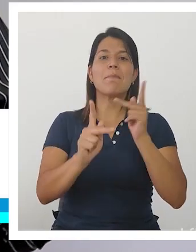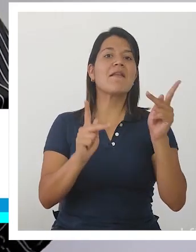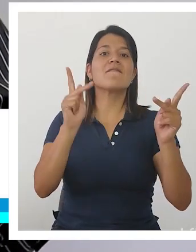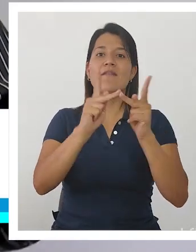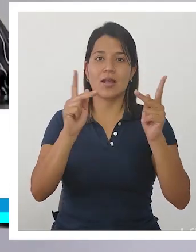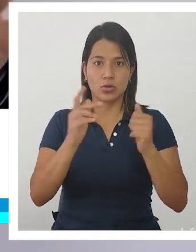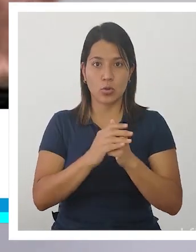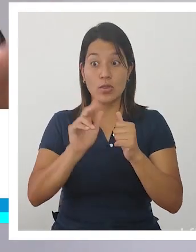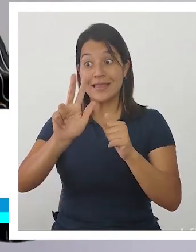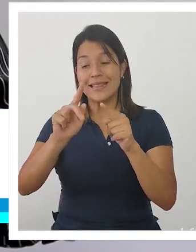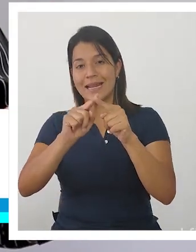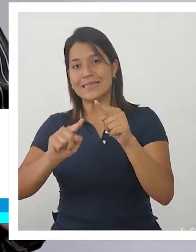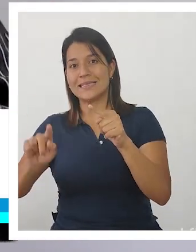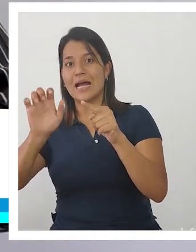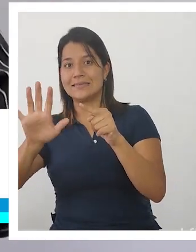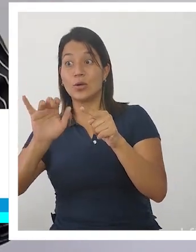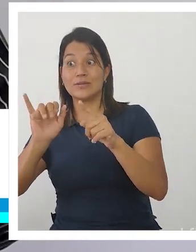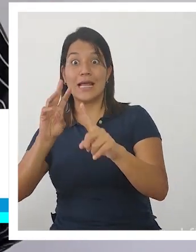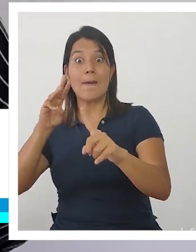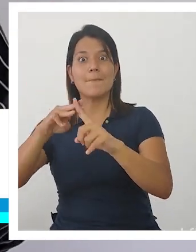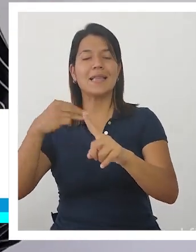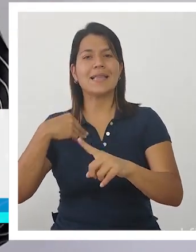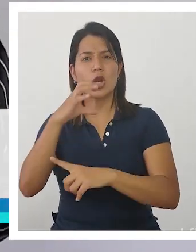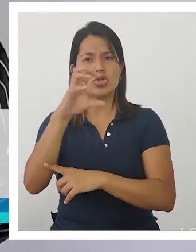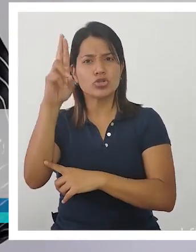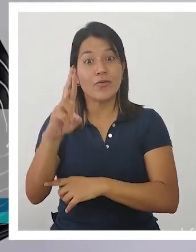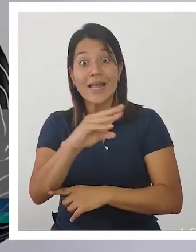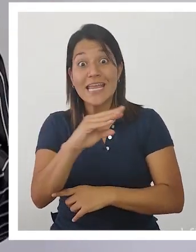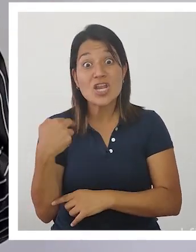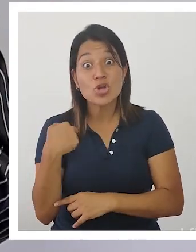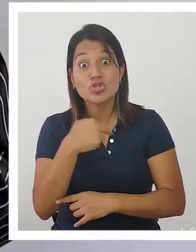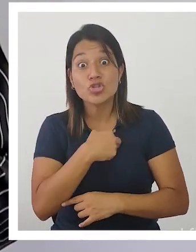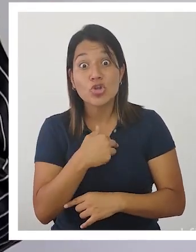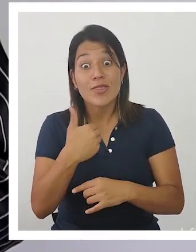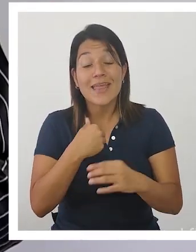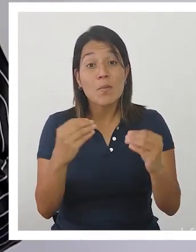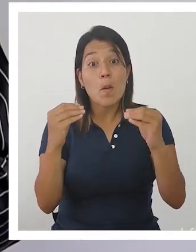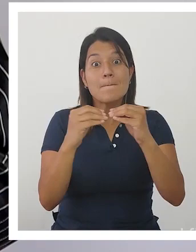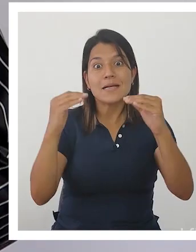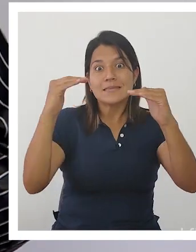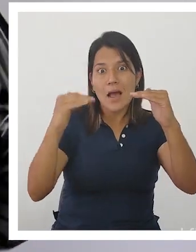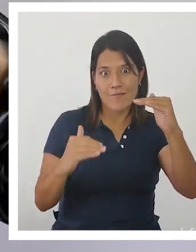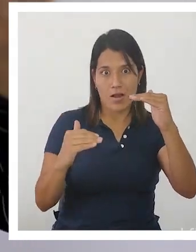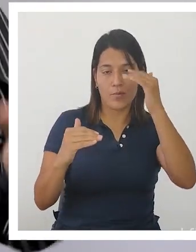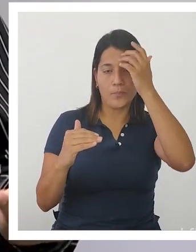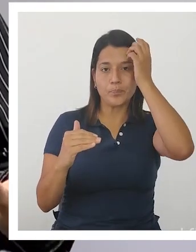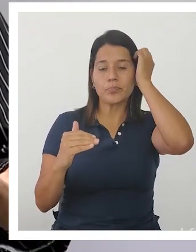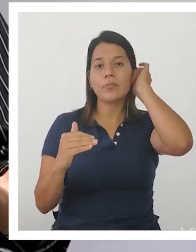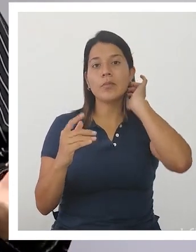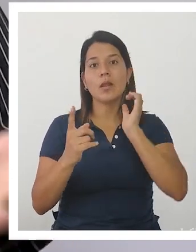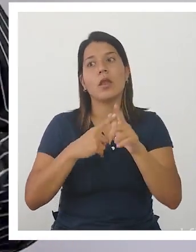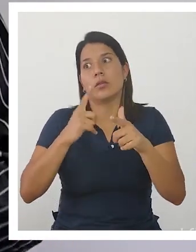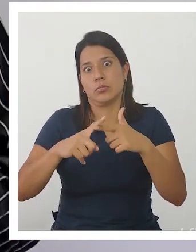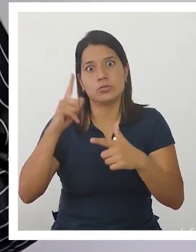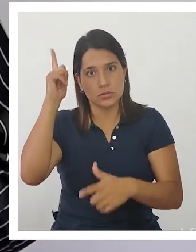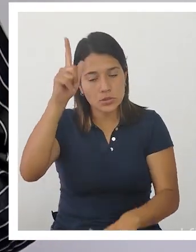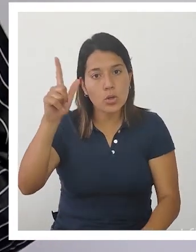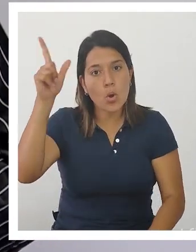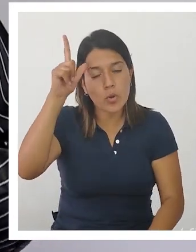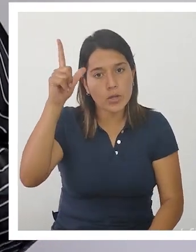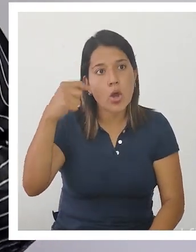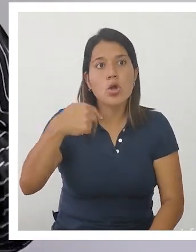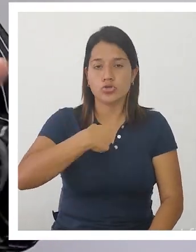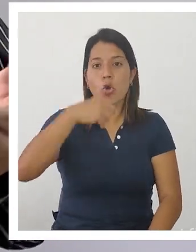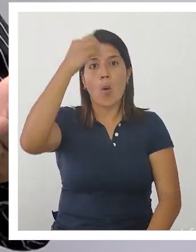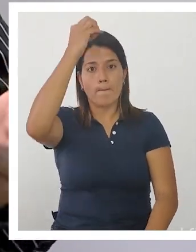3 a 5 era la meta de Costa Rica y aún así estamos por debajo de lo que nosotros nos pusimos como meta. Entonces, obviamente, yo comparto también